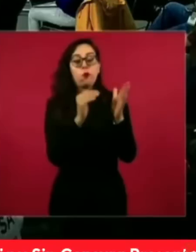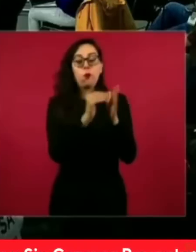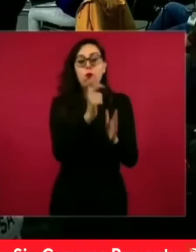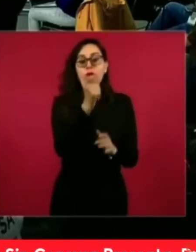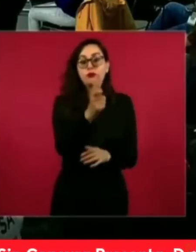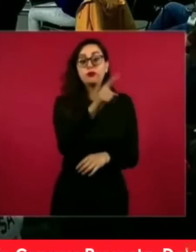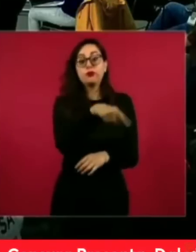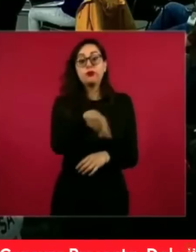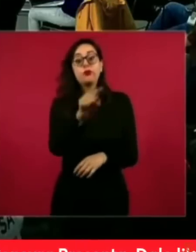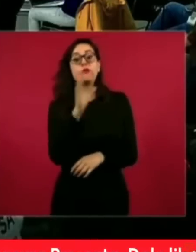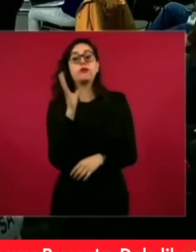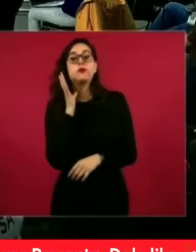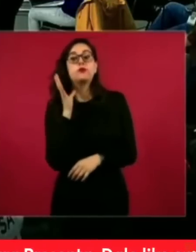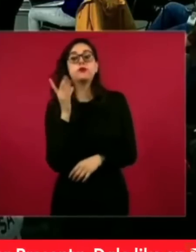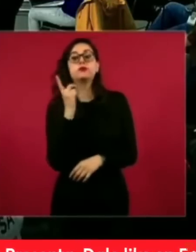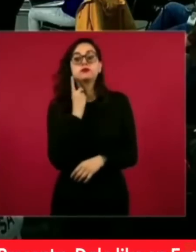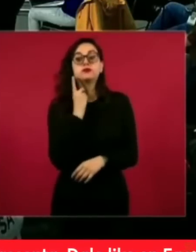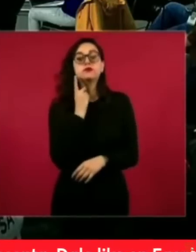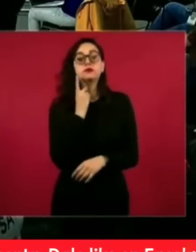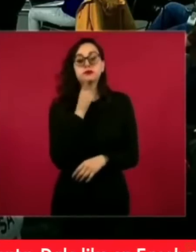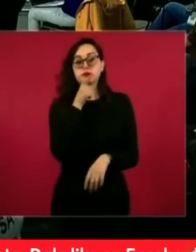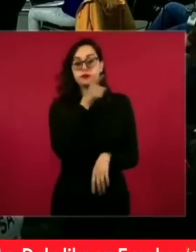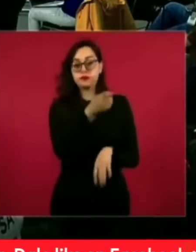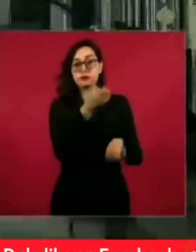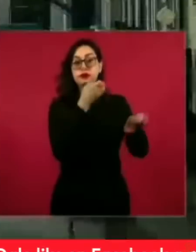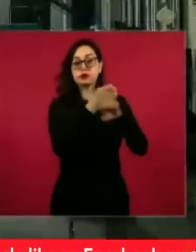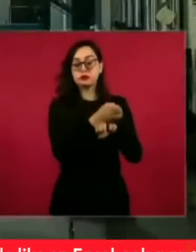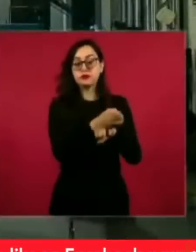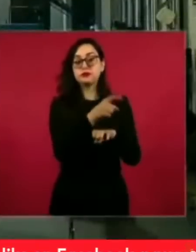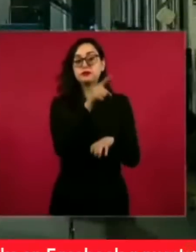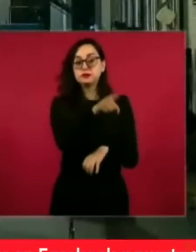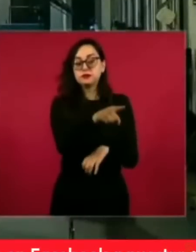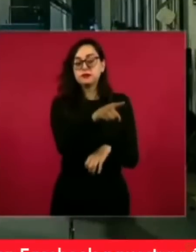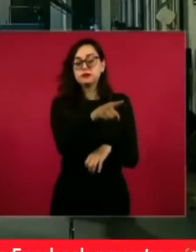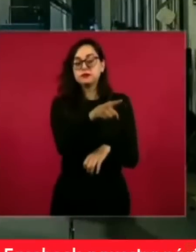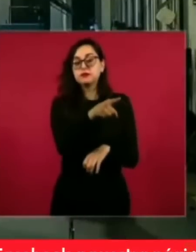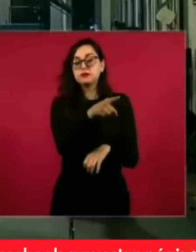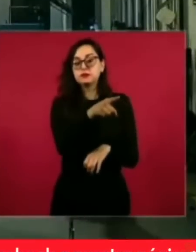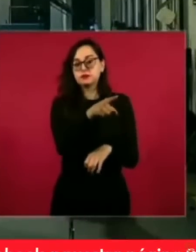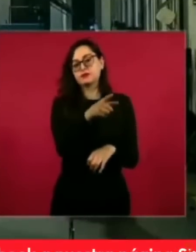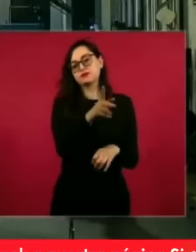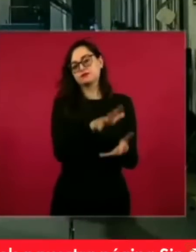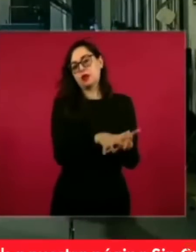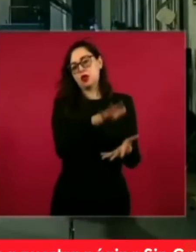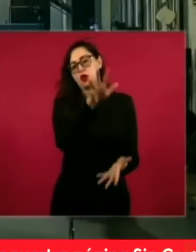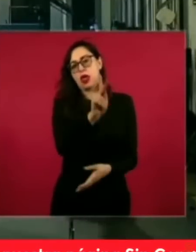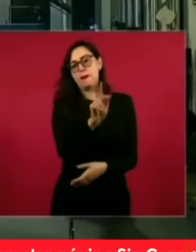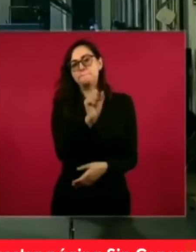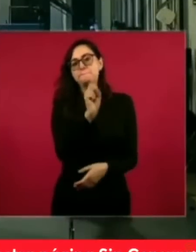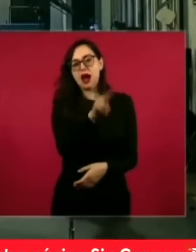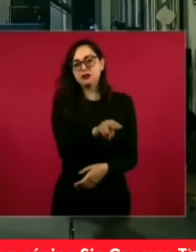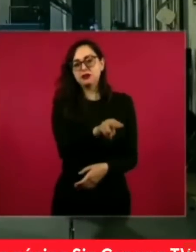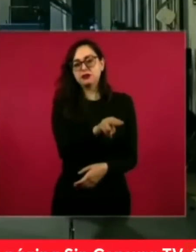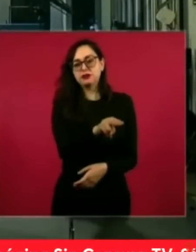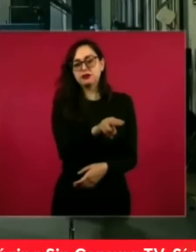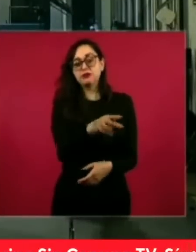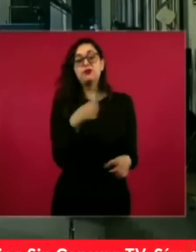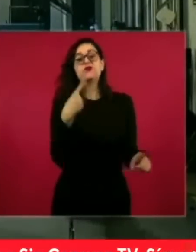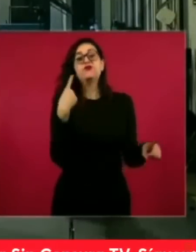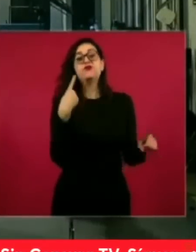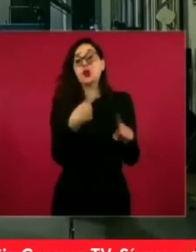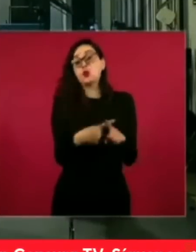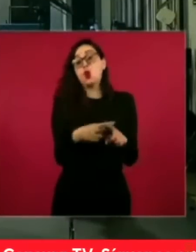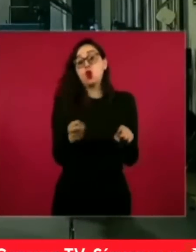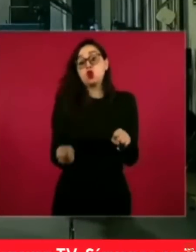pesos por el COVID. Cuando empezaba a revisar este documento, sucede que de